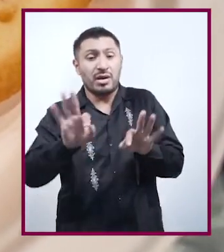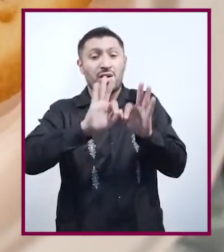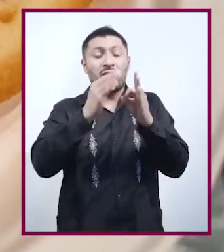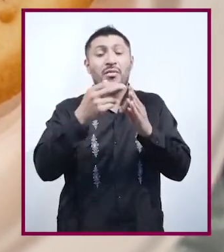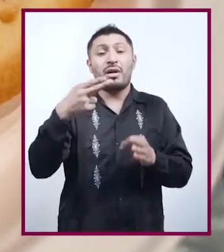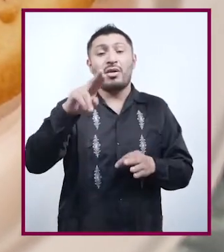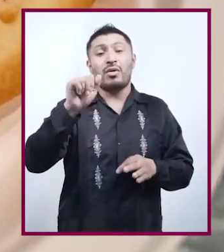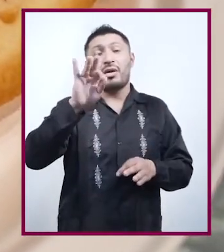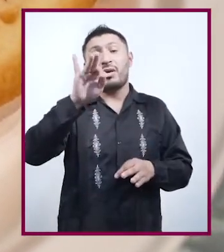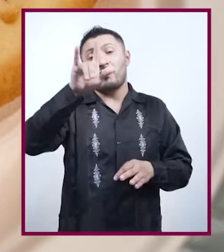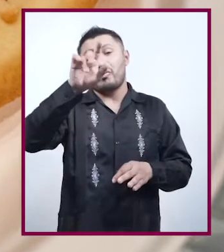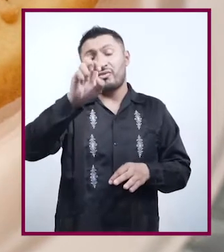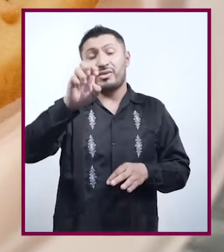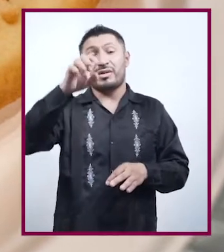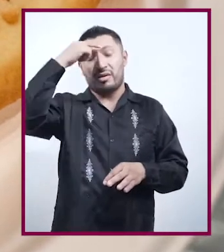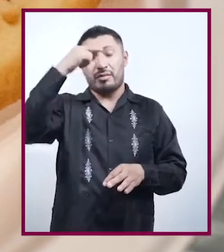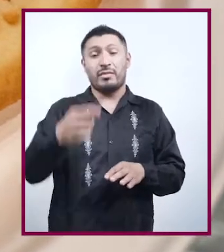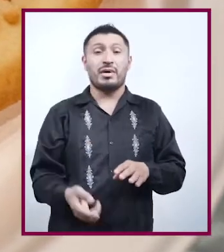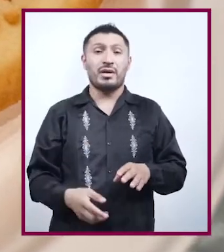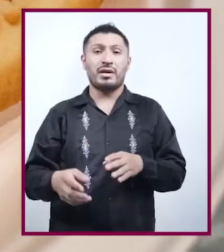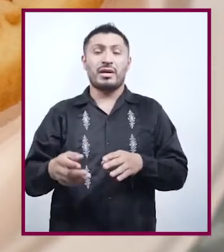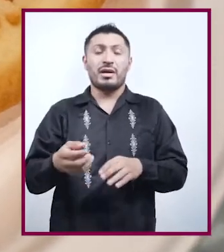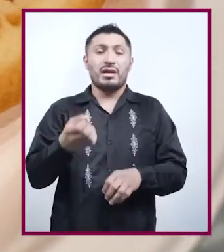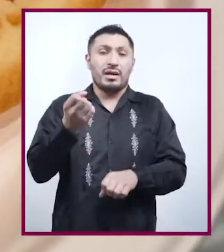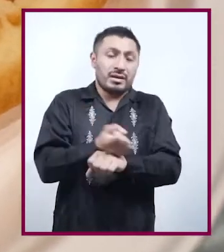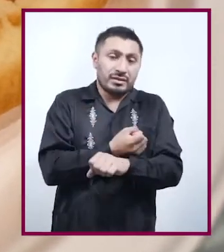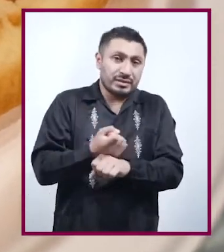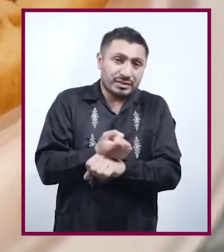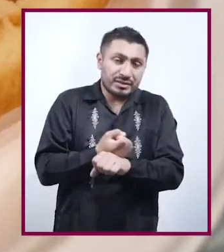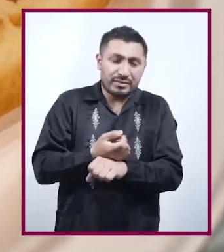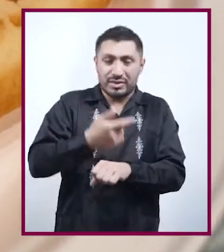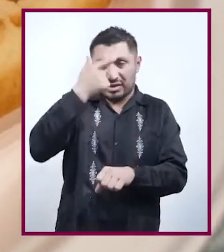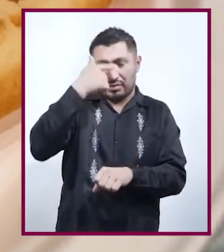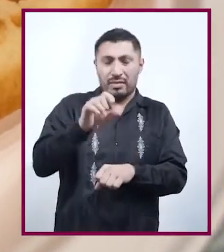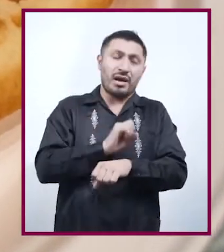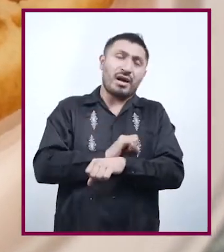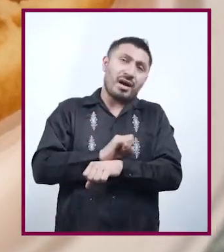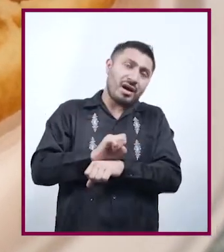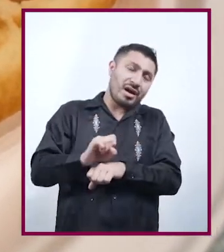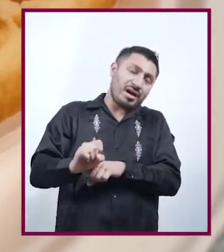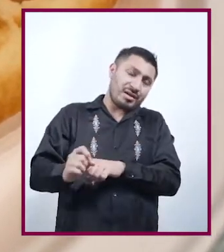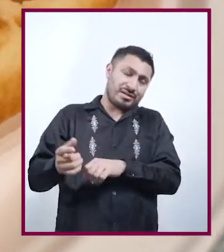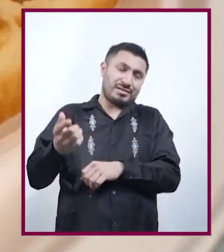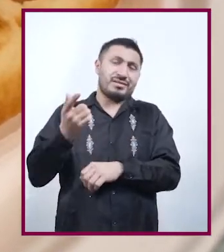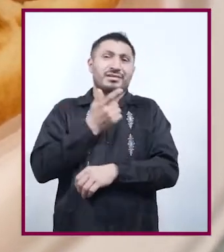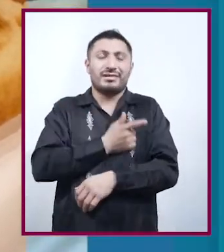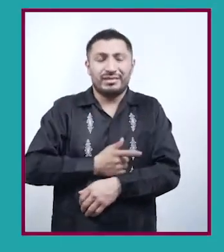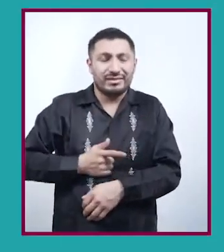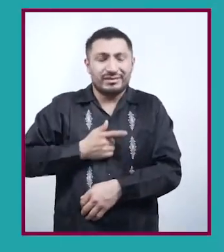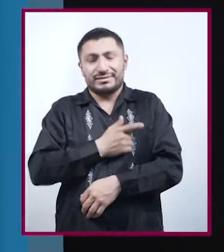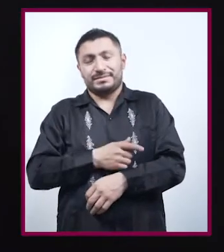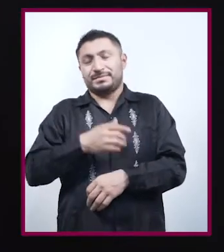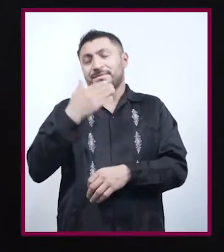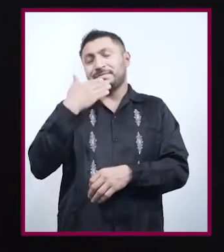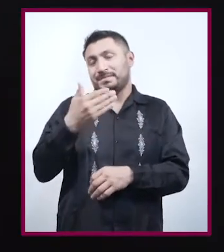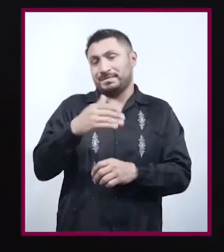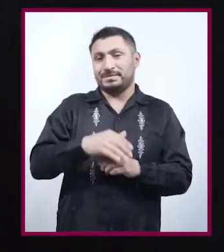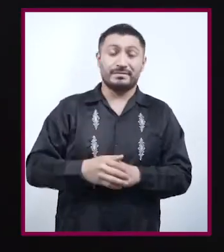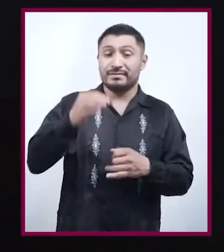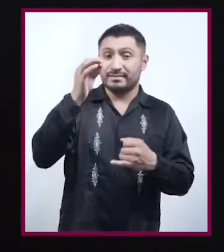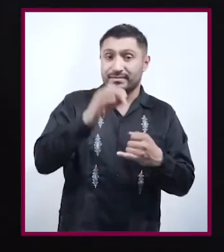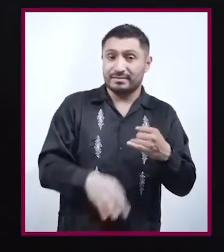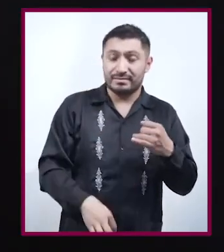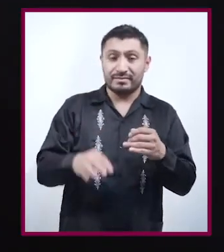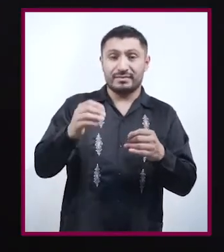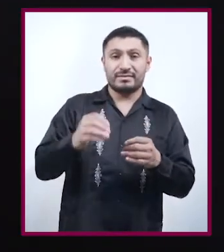cual se empleó para reducir el peso del zapato, haciéndolo más ligero, resistente y flexible. Por